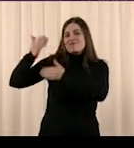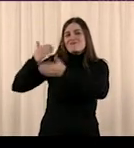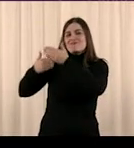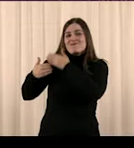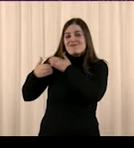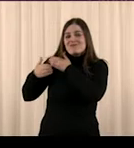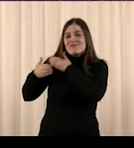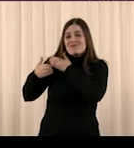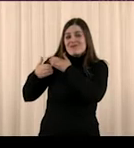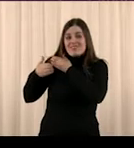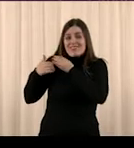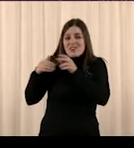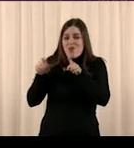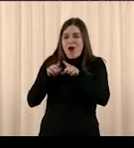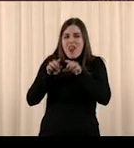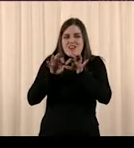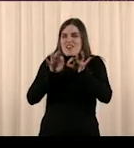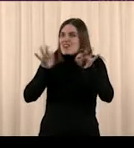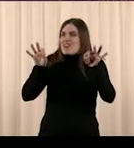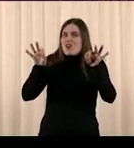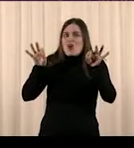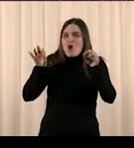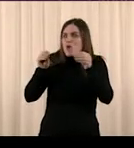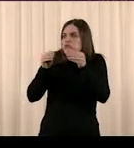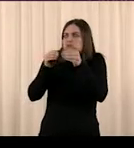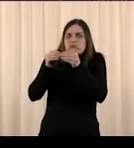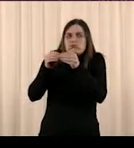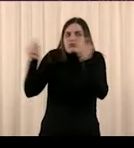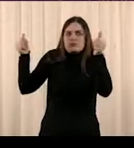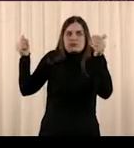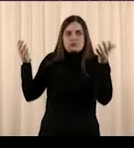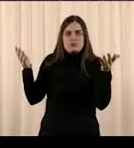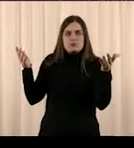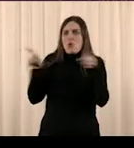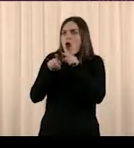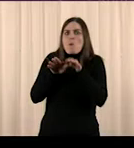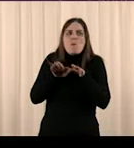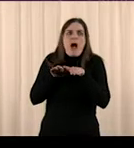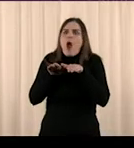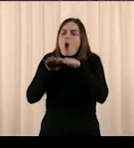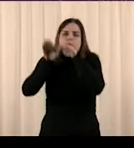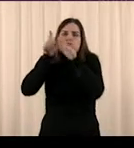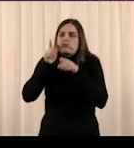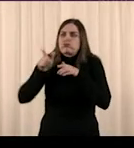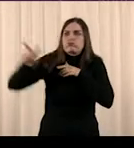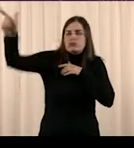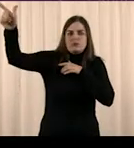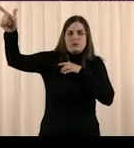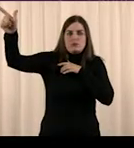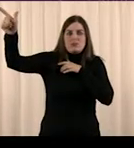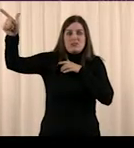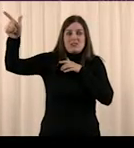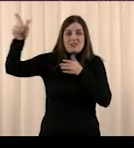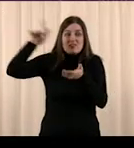dejaste que este pequeño pájaro llamado sencillez se escapara de entre tus manos y volara lejos de ti. And when she did, y al hacerlo,